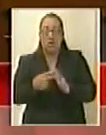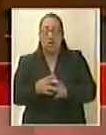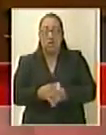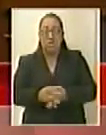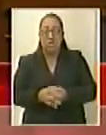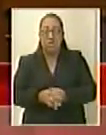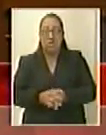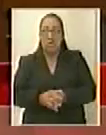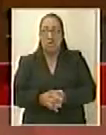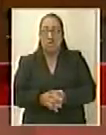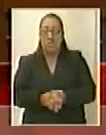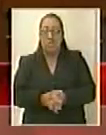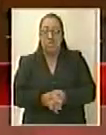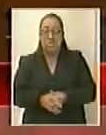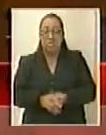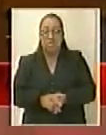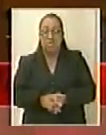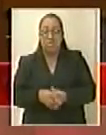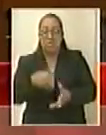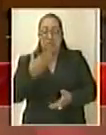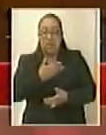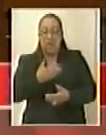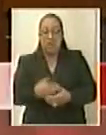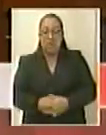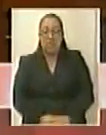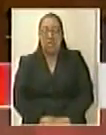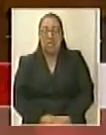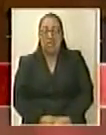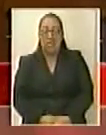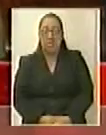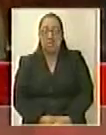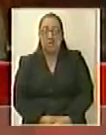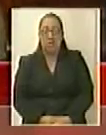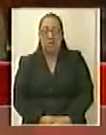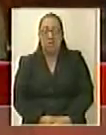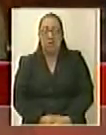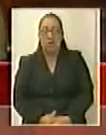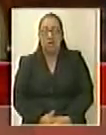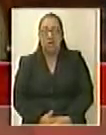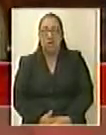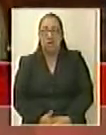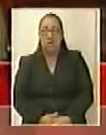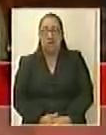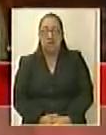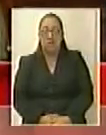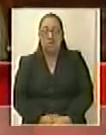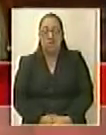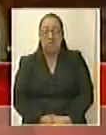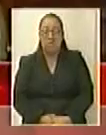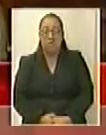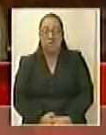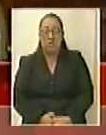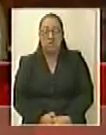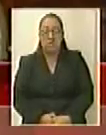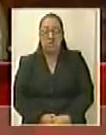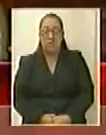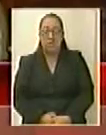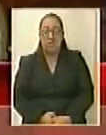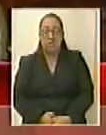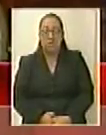orden del día que ha iniciado la bancada nacionalista Gracias señor presidente Muchísimas gracias congresista solor San